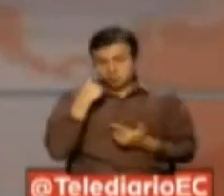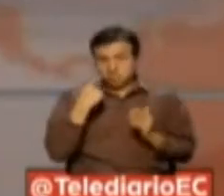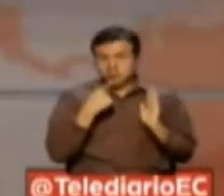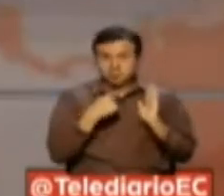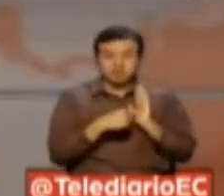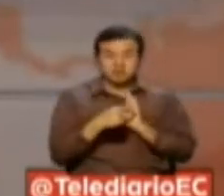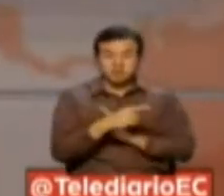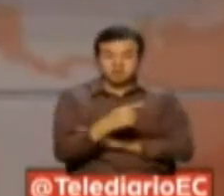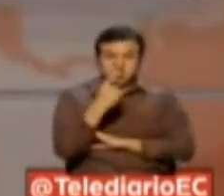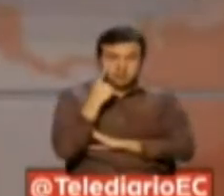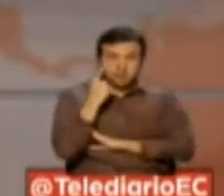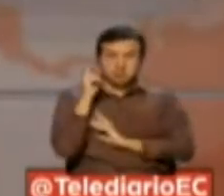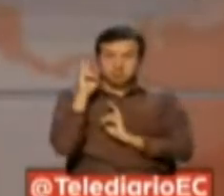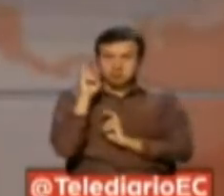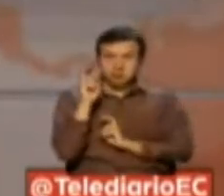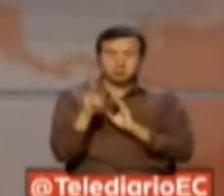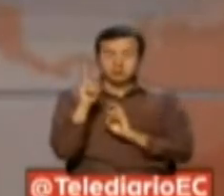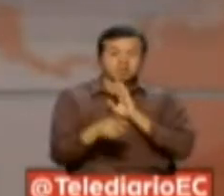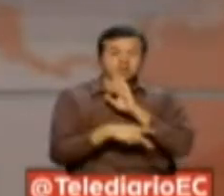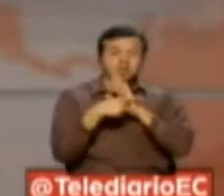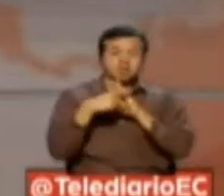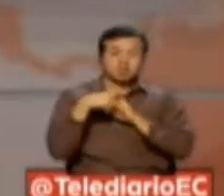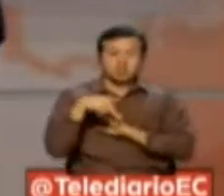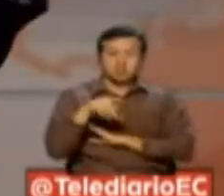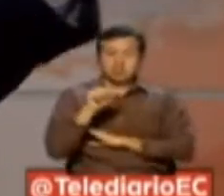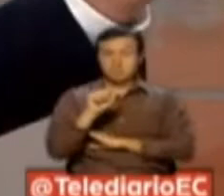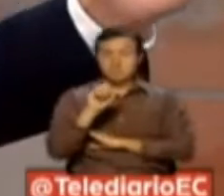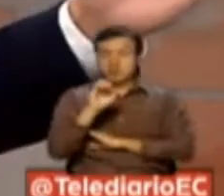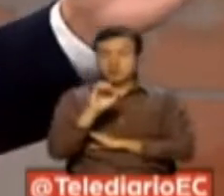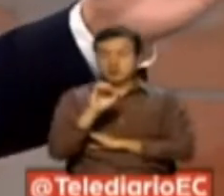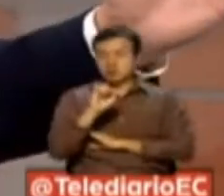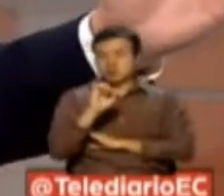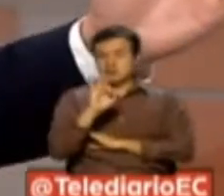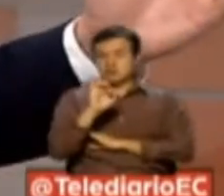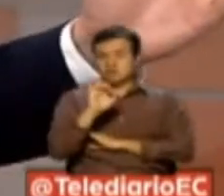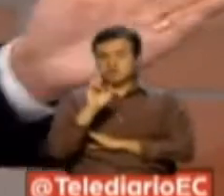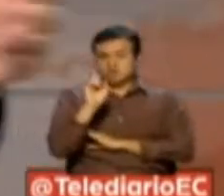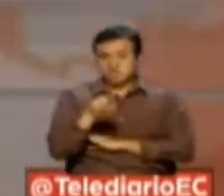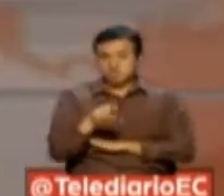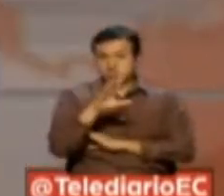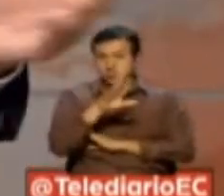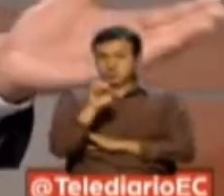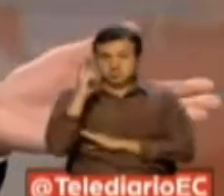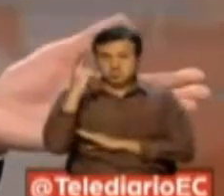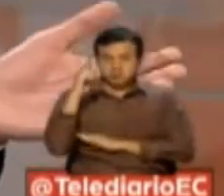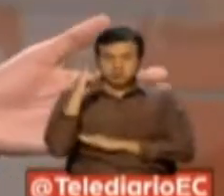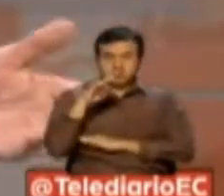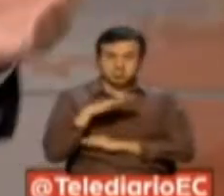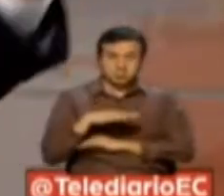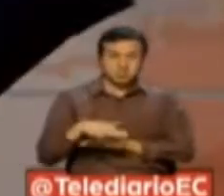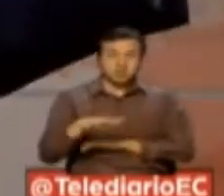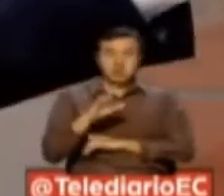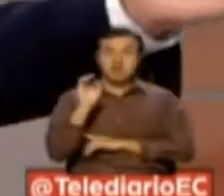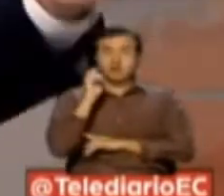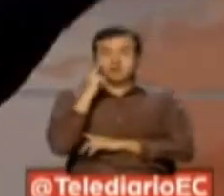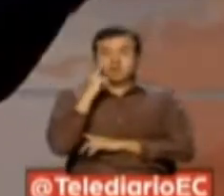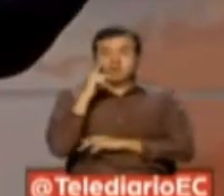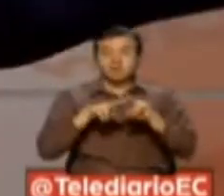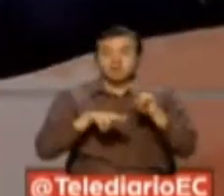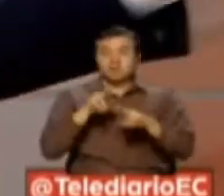para hacer la supuesta refinería del pacífico y se gasta 1.500 millones en una explanada o